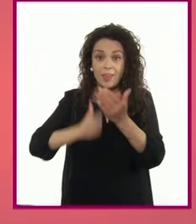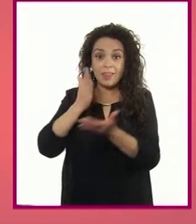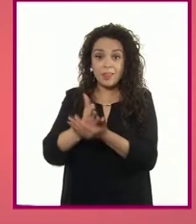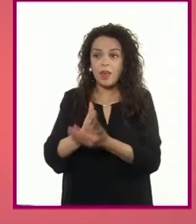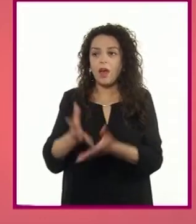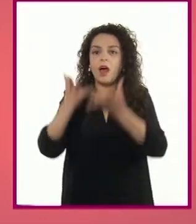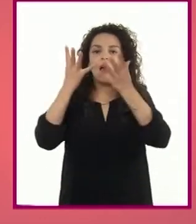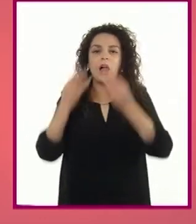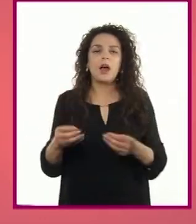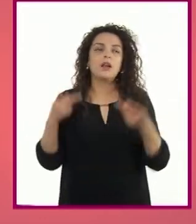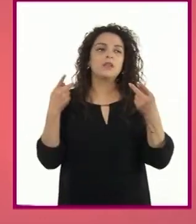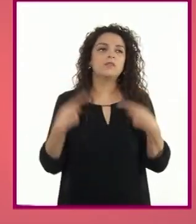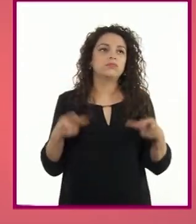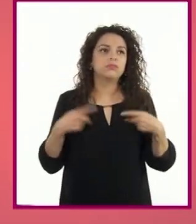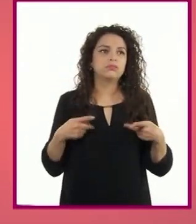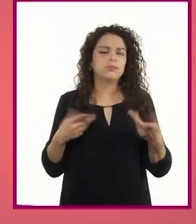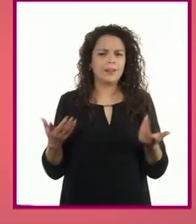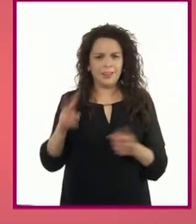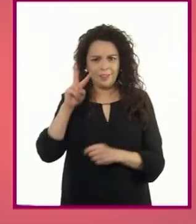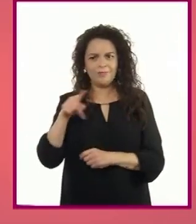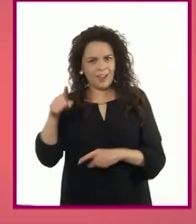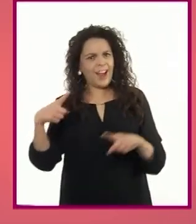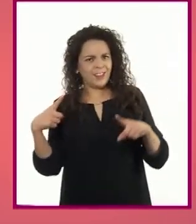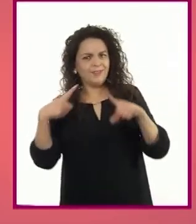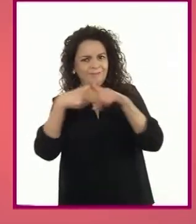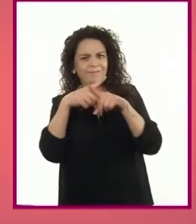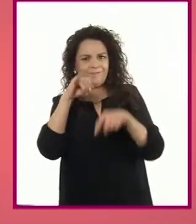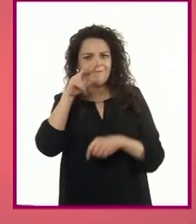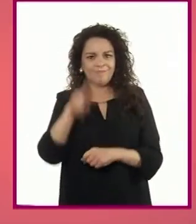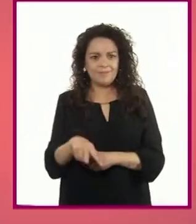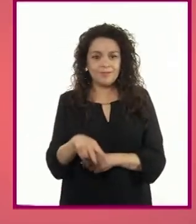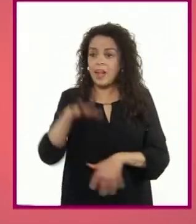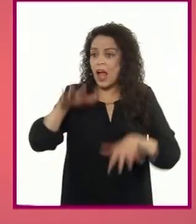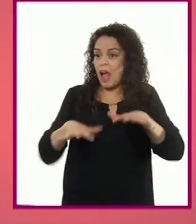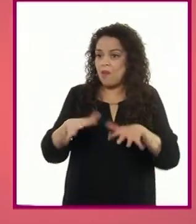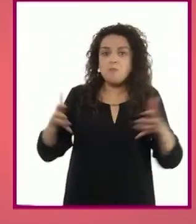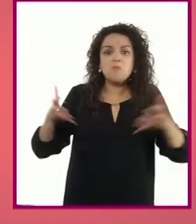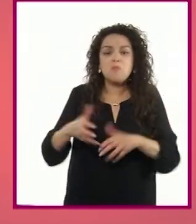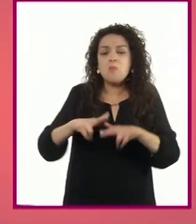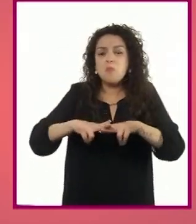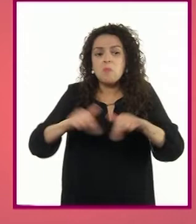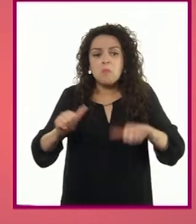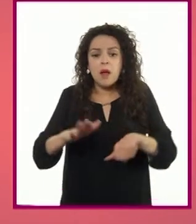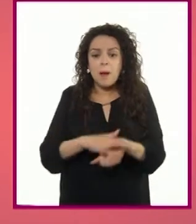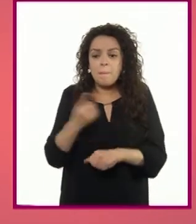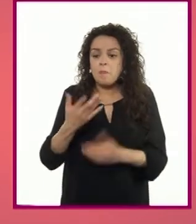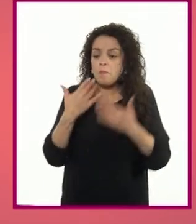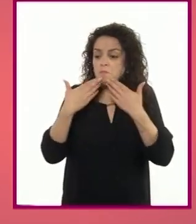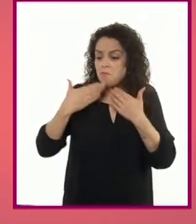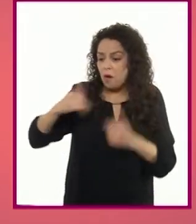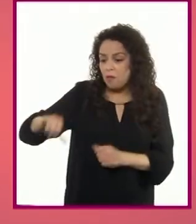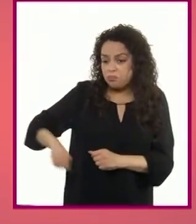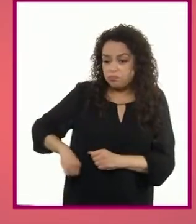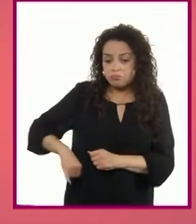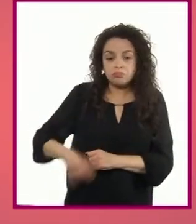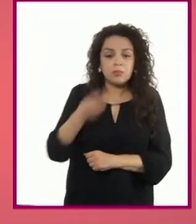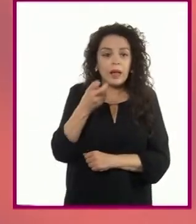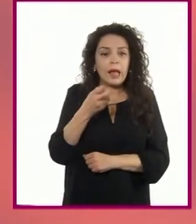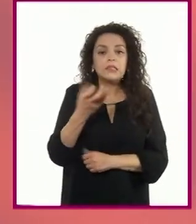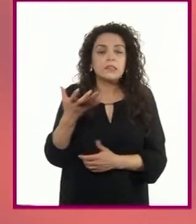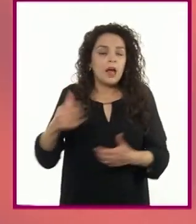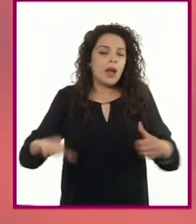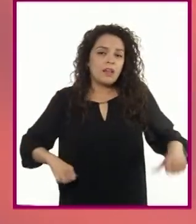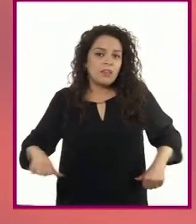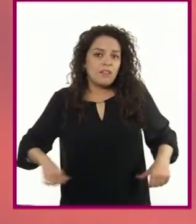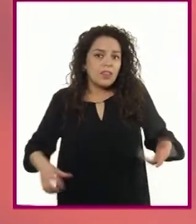¡Qué contradictorio! Y en ambos casos se quedan sin hacer nada, pues generan un desinterés a dicha actividad.